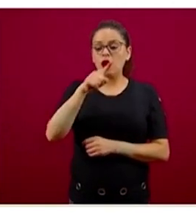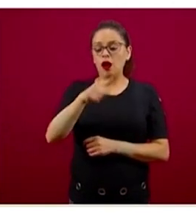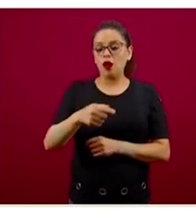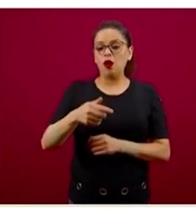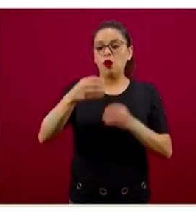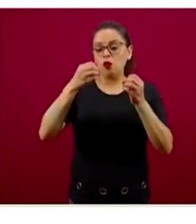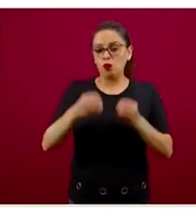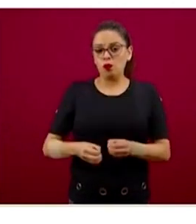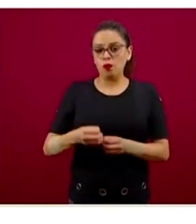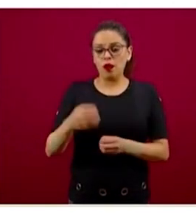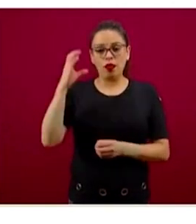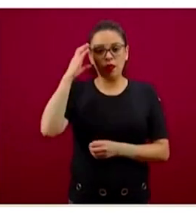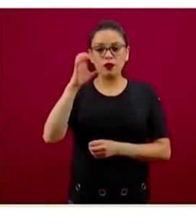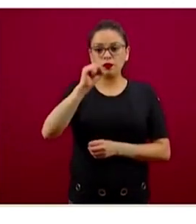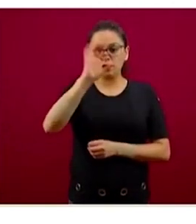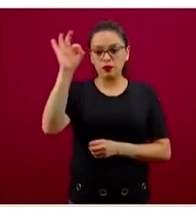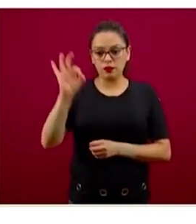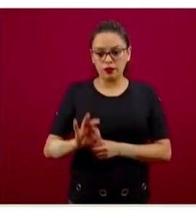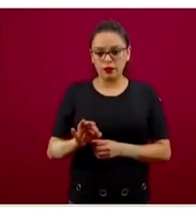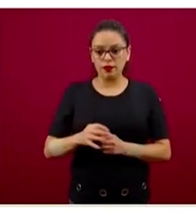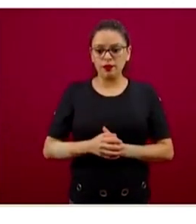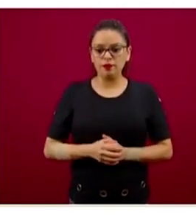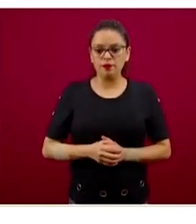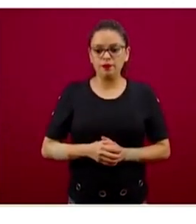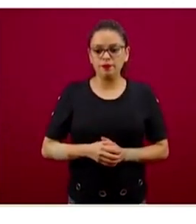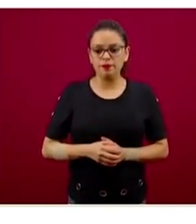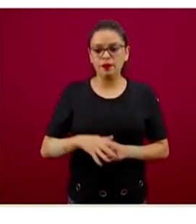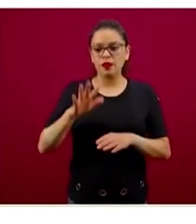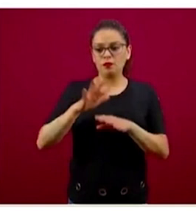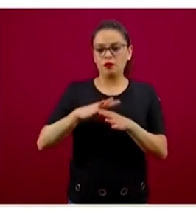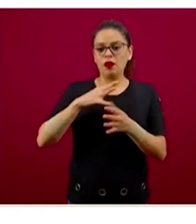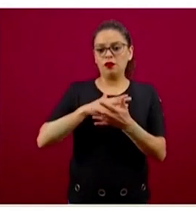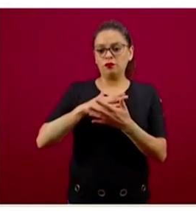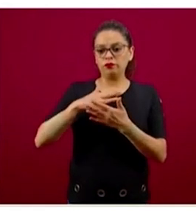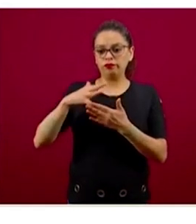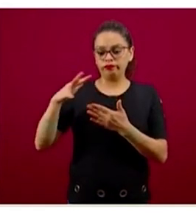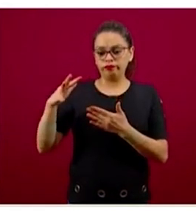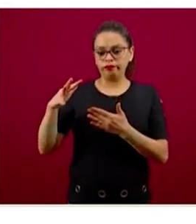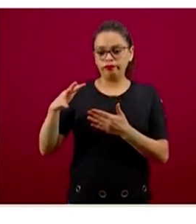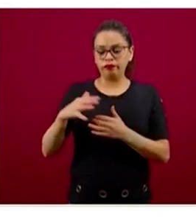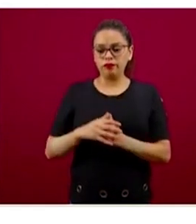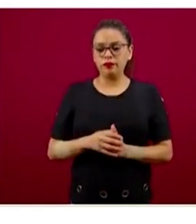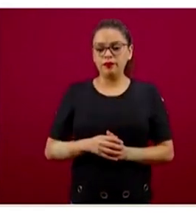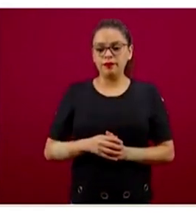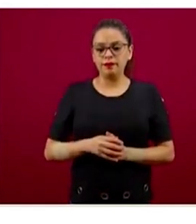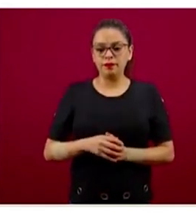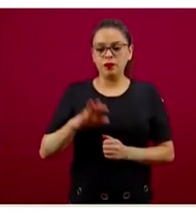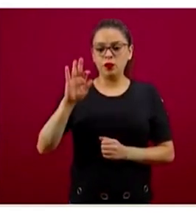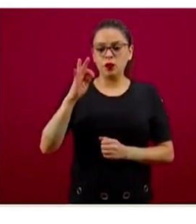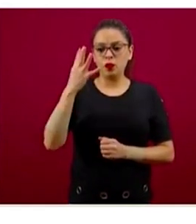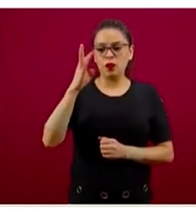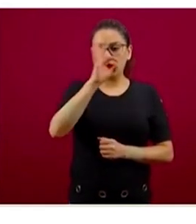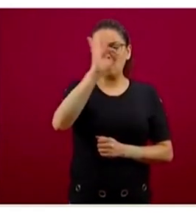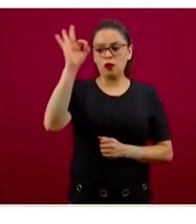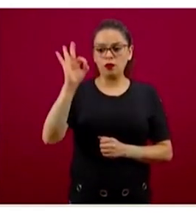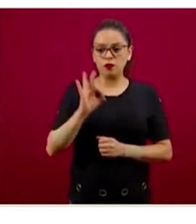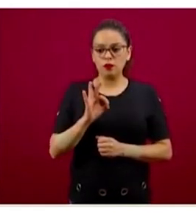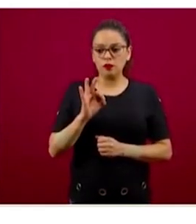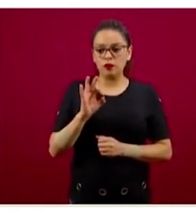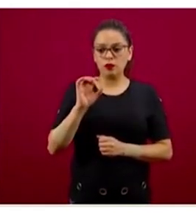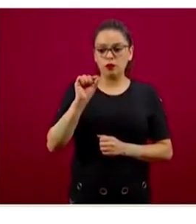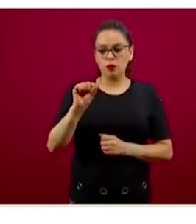california y méxico que también a los que estaban presentando la mayor ocupación de camas de hospitalización general con 44 41